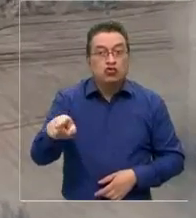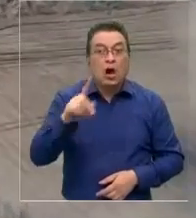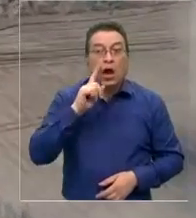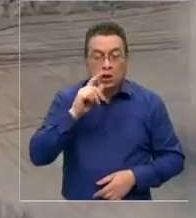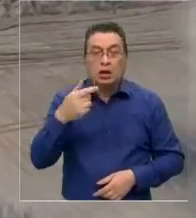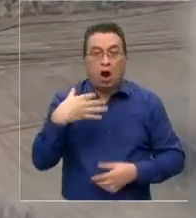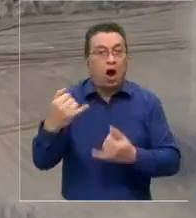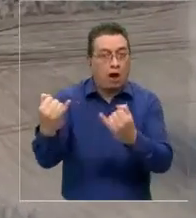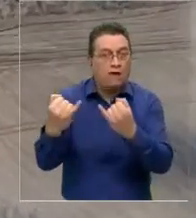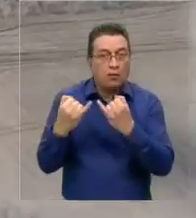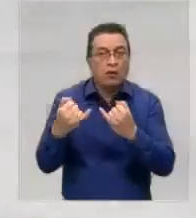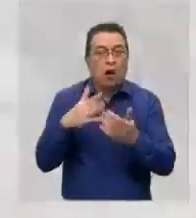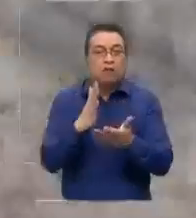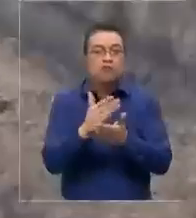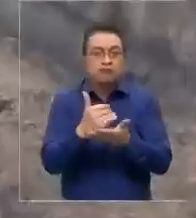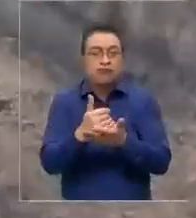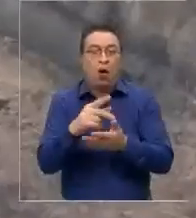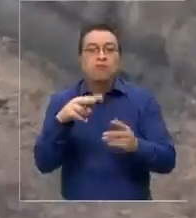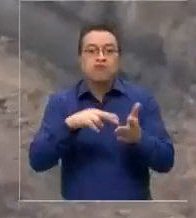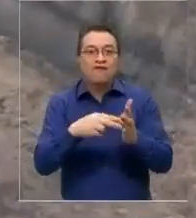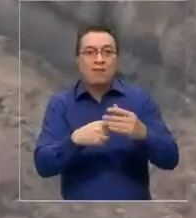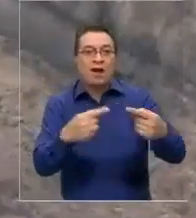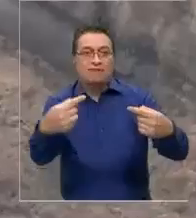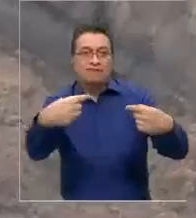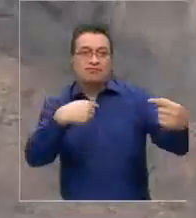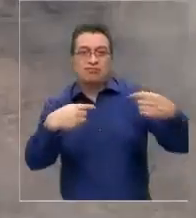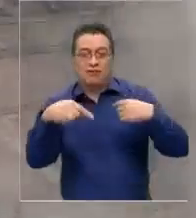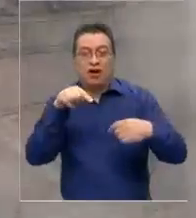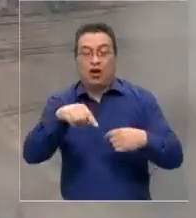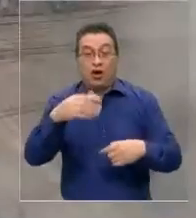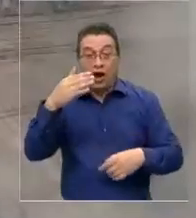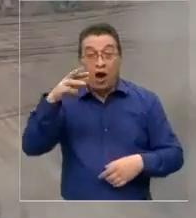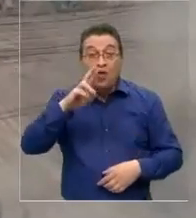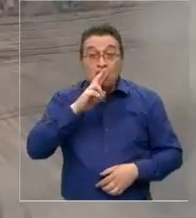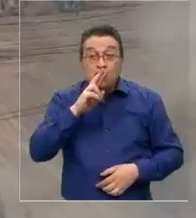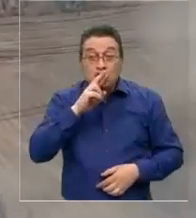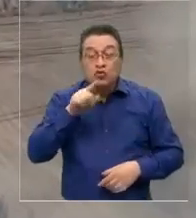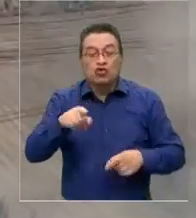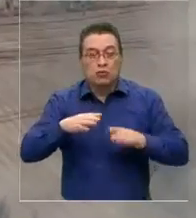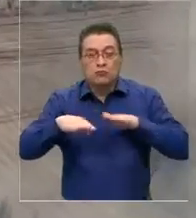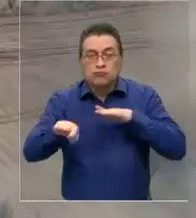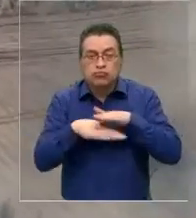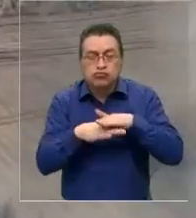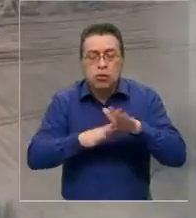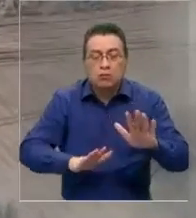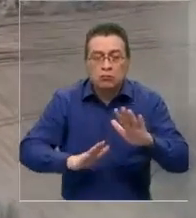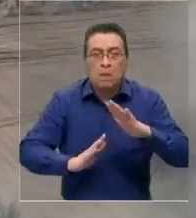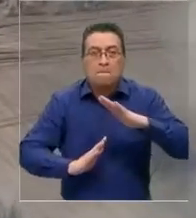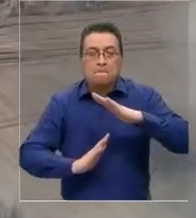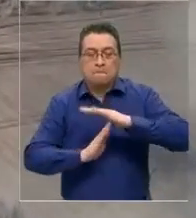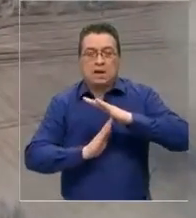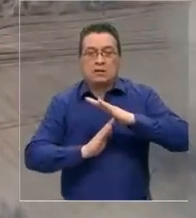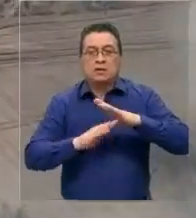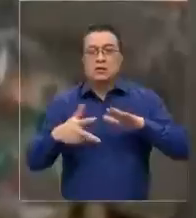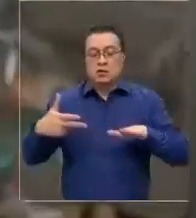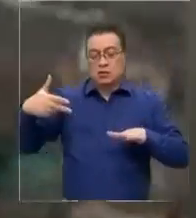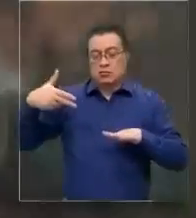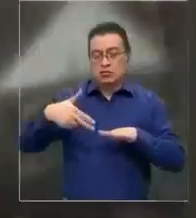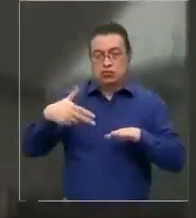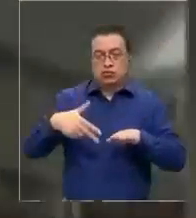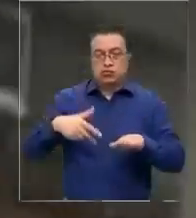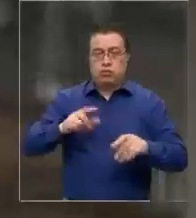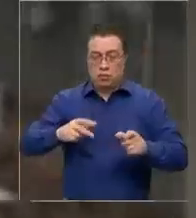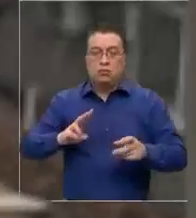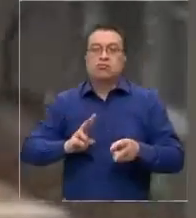que manejamos por problemas logísticos. En los últimos días, el ejército ruso ha hecho una pausa operacional con el fin de regenerar su capacidad